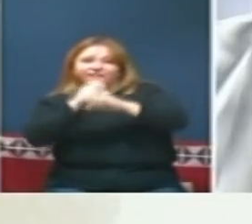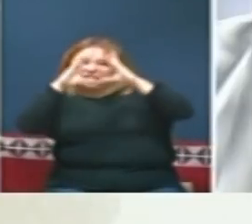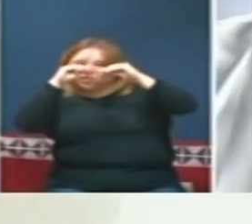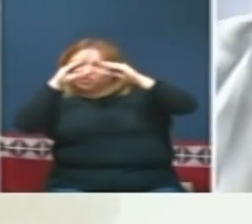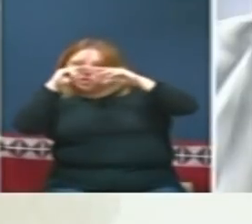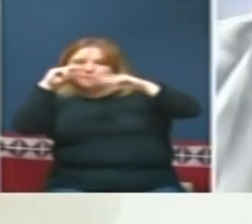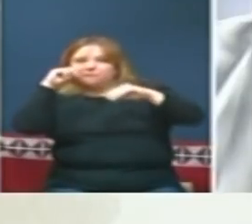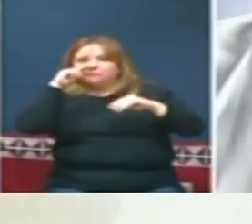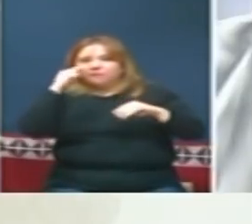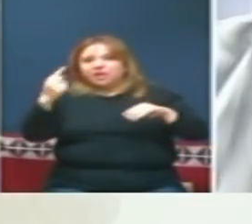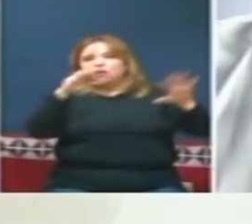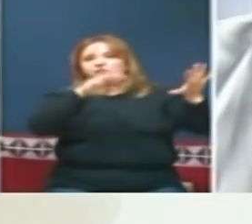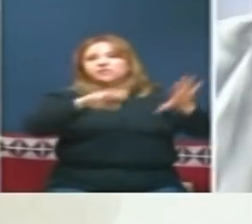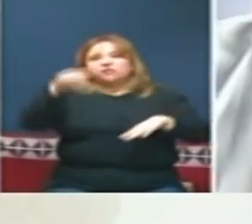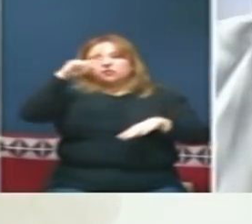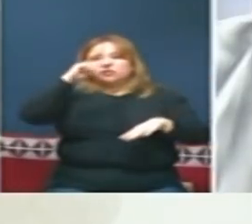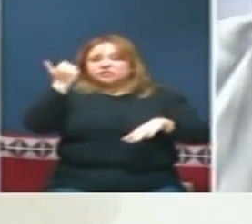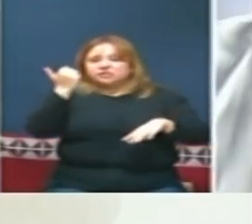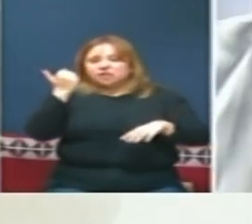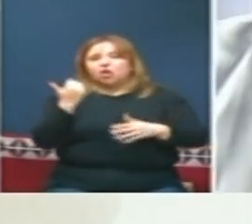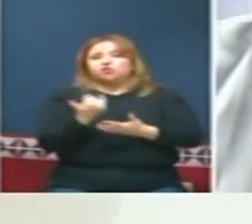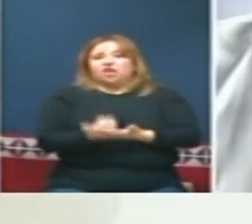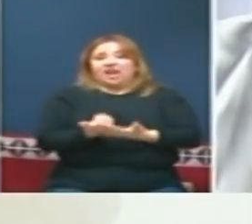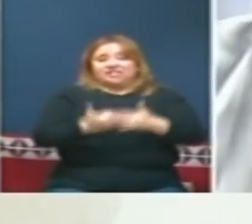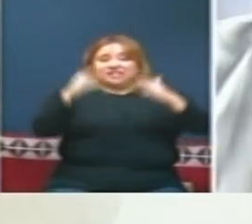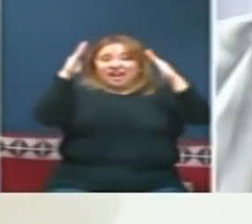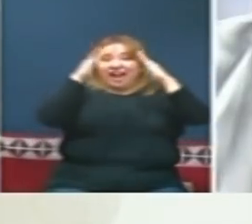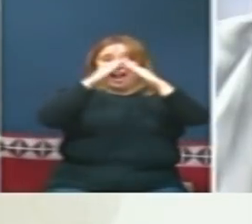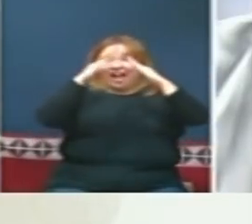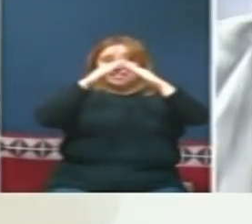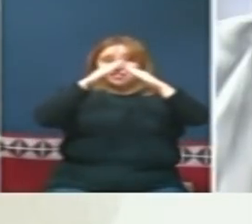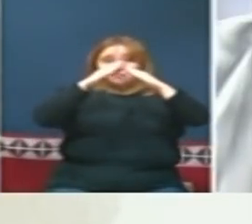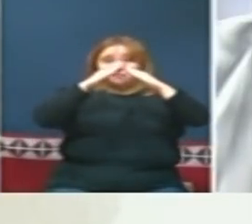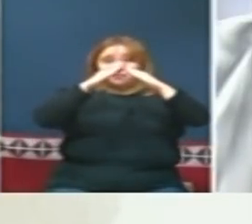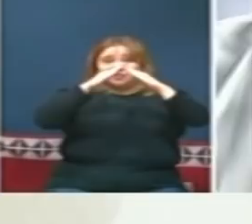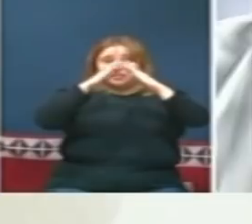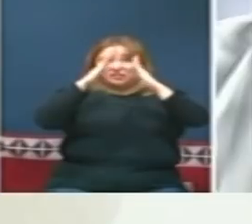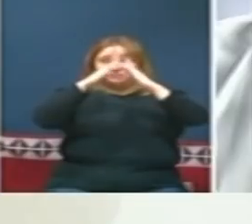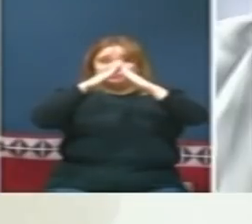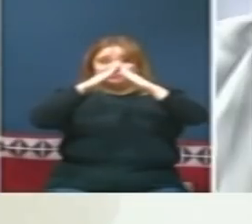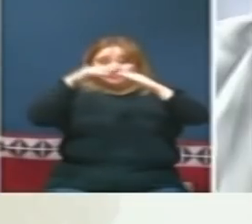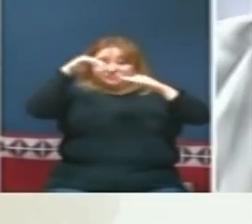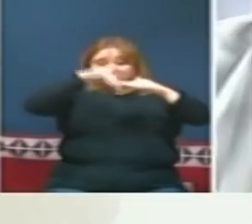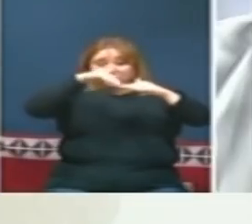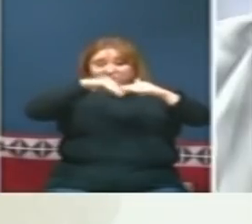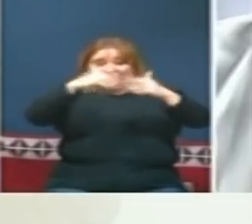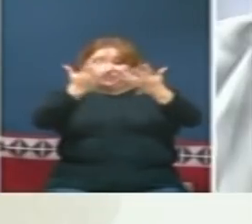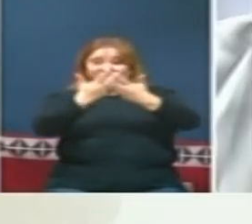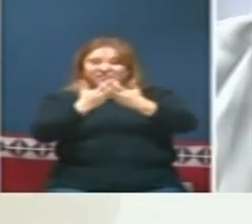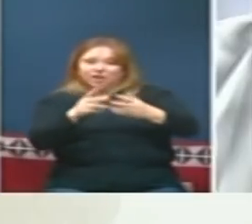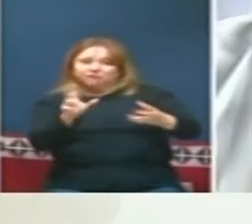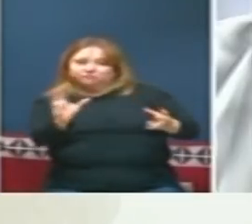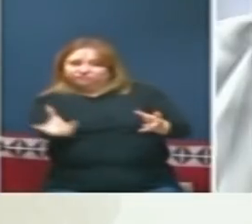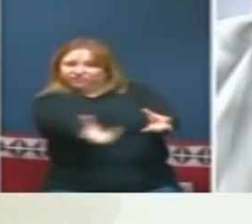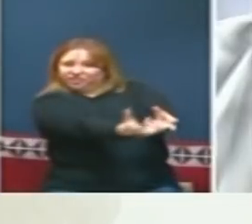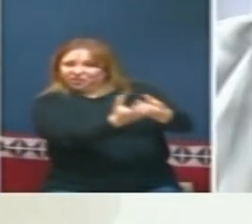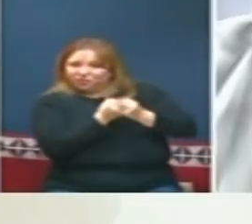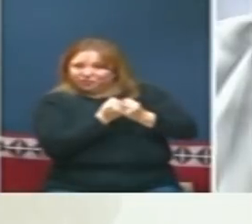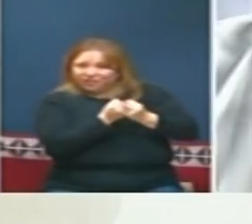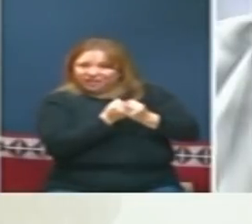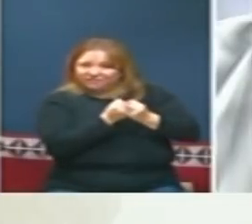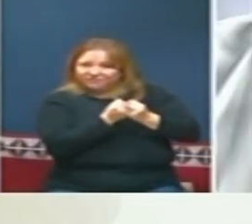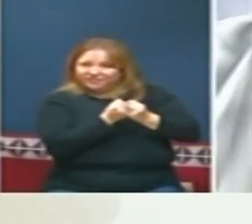1976, mientras se encontraba en su casa, fue objeto de una emboscada.